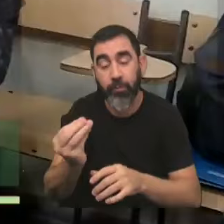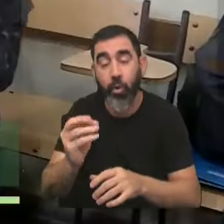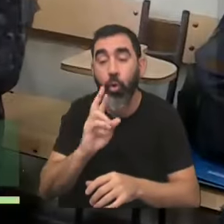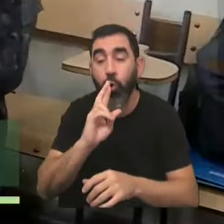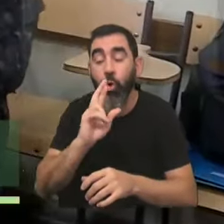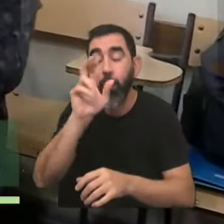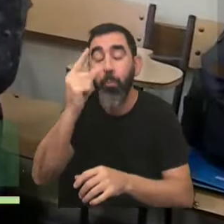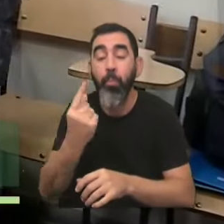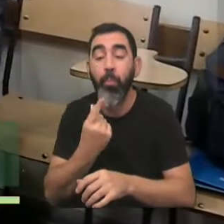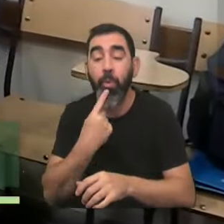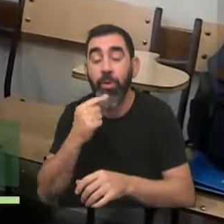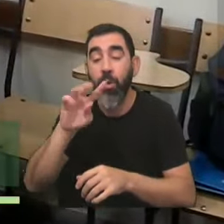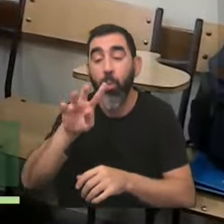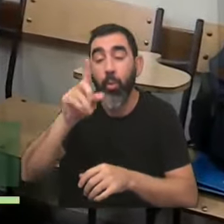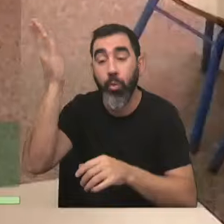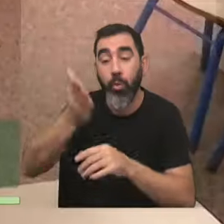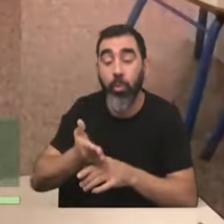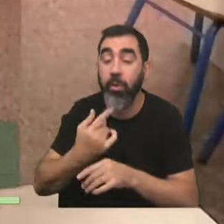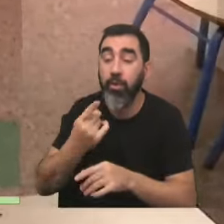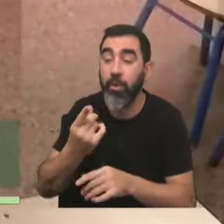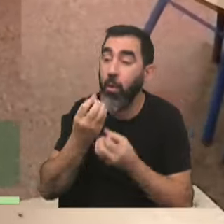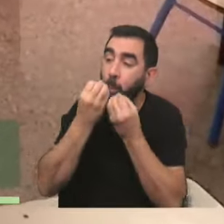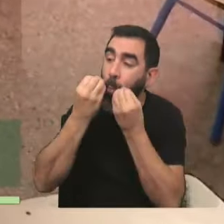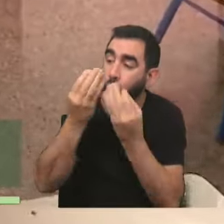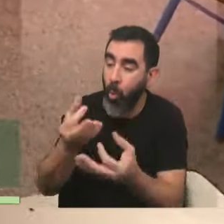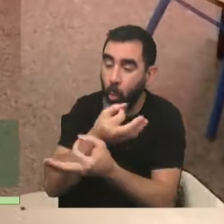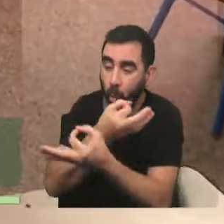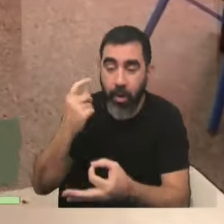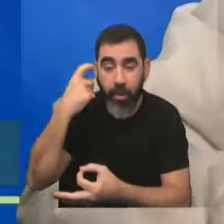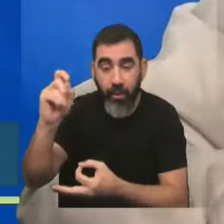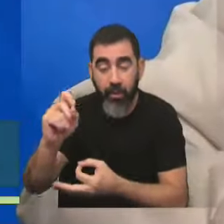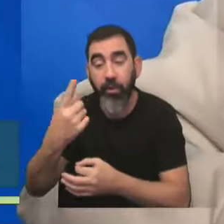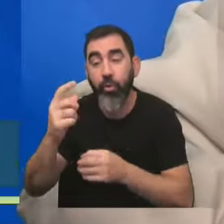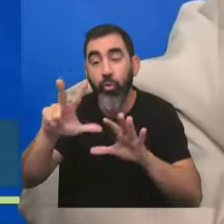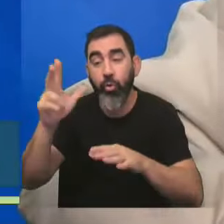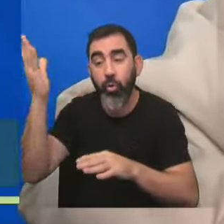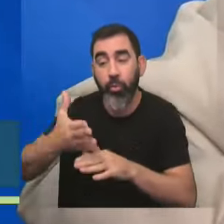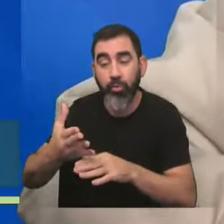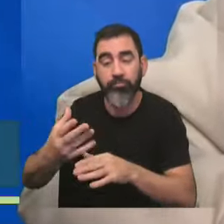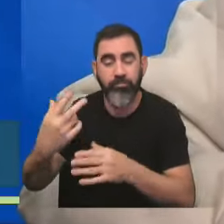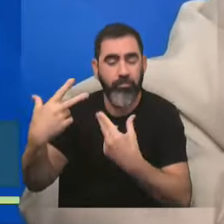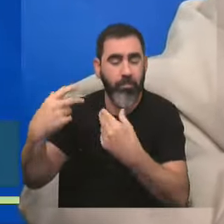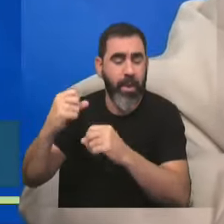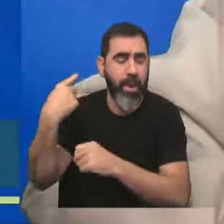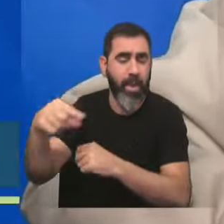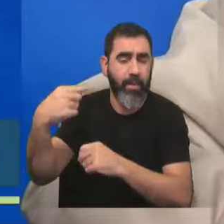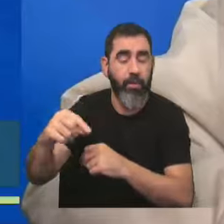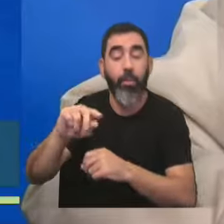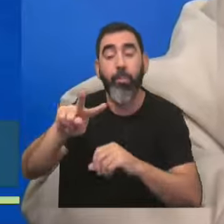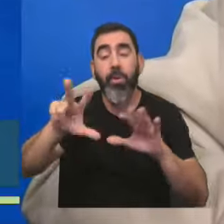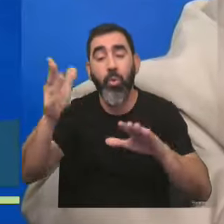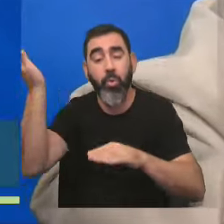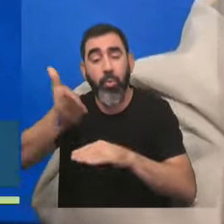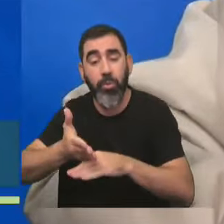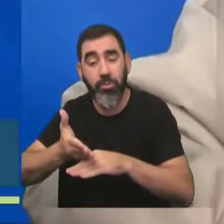política 41 Consideró que se trata de una muy buena o buena idea 18 por opinó que es una idea mala o muy mala 28